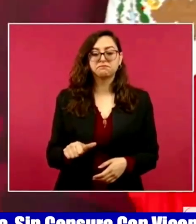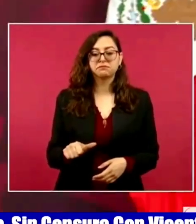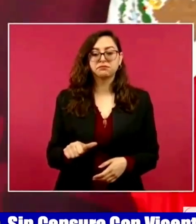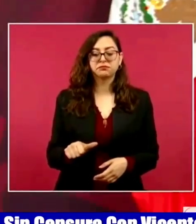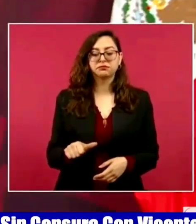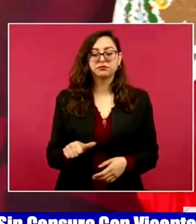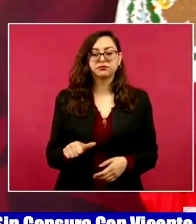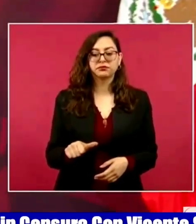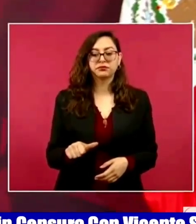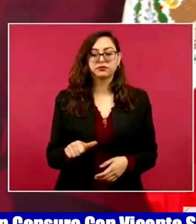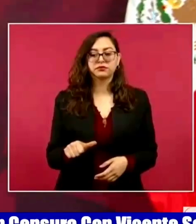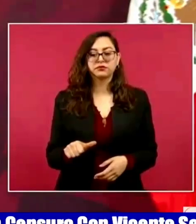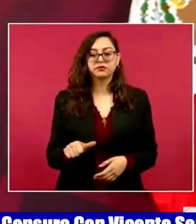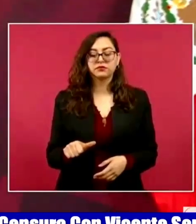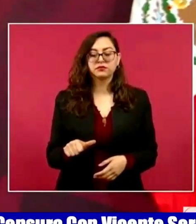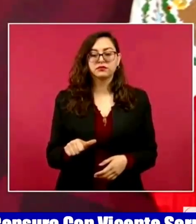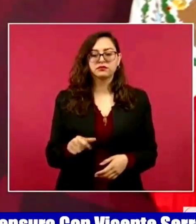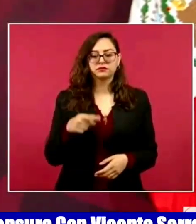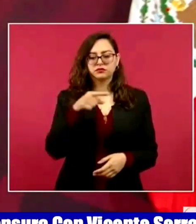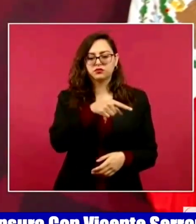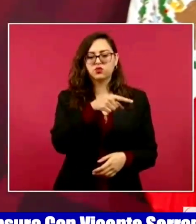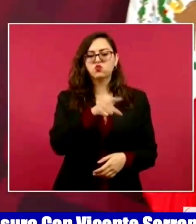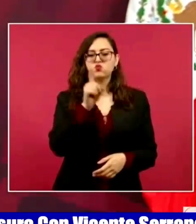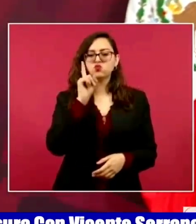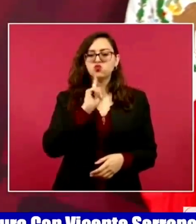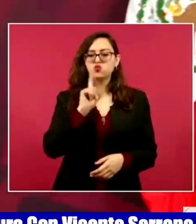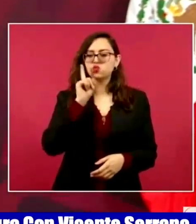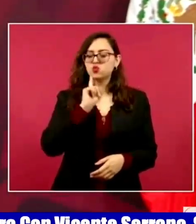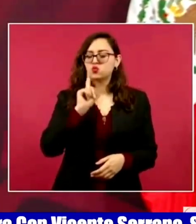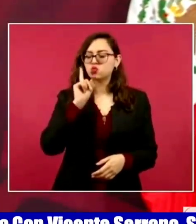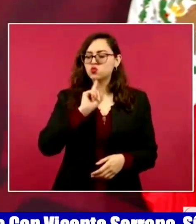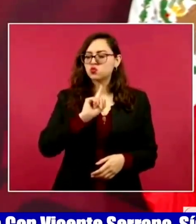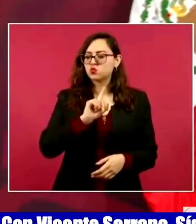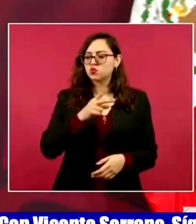esta señora del bloque conservador,